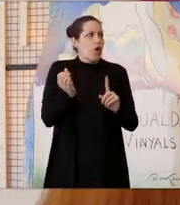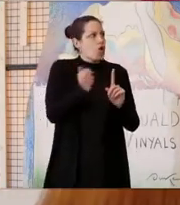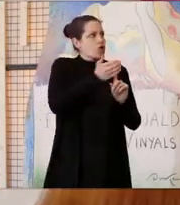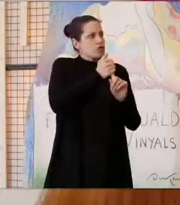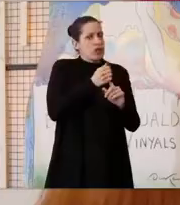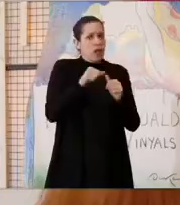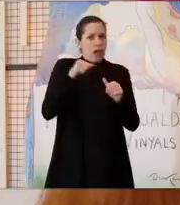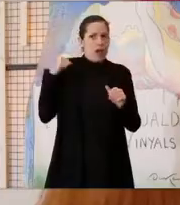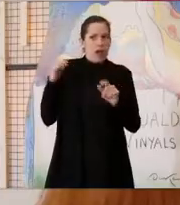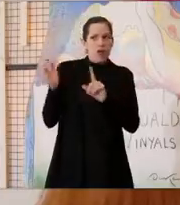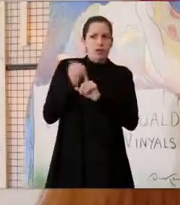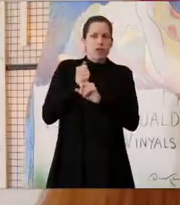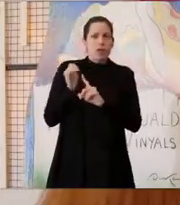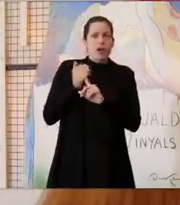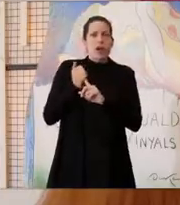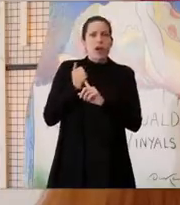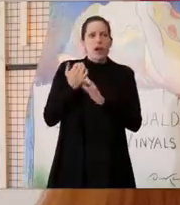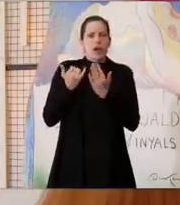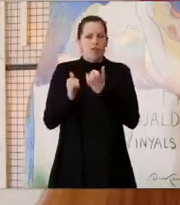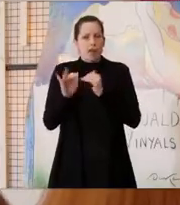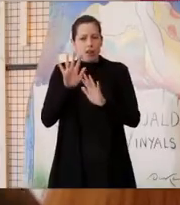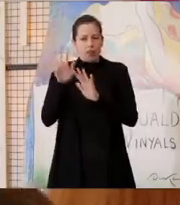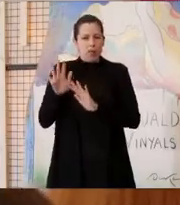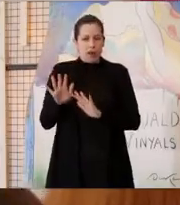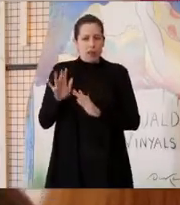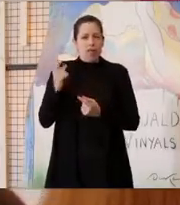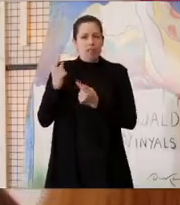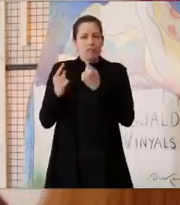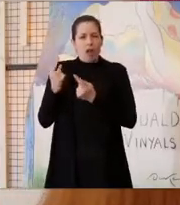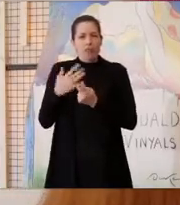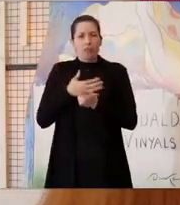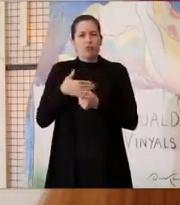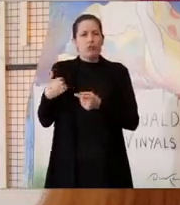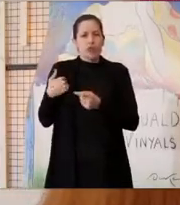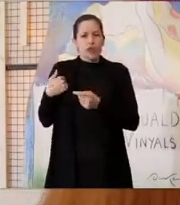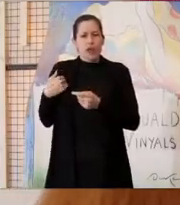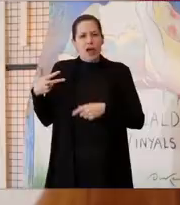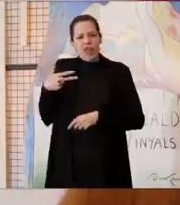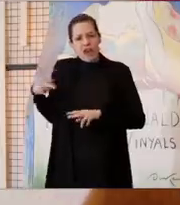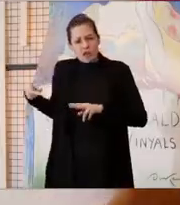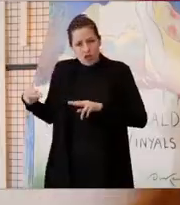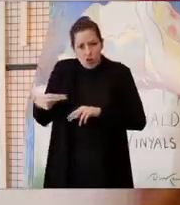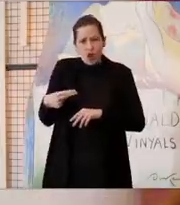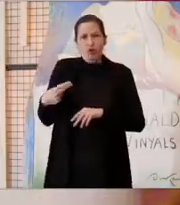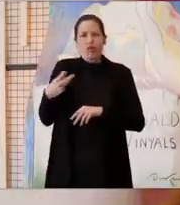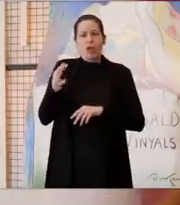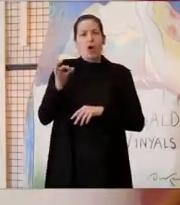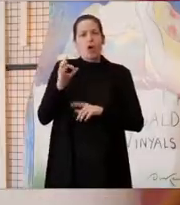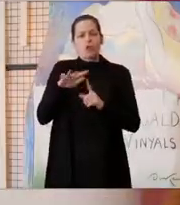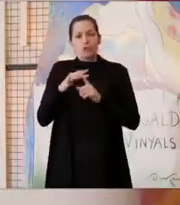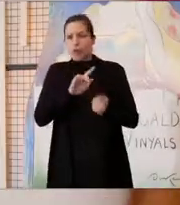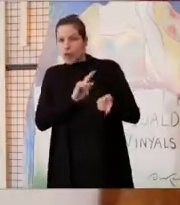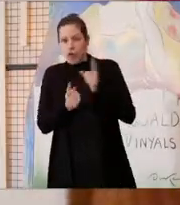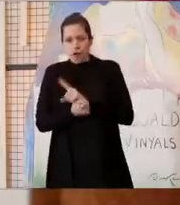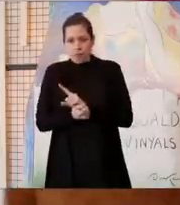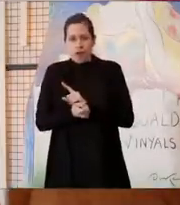que cada dos por tres vemos síntomas de que hay quien quiere recortar derechos o revertir las situaciones qué se